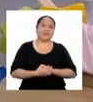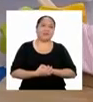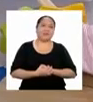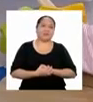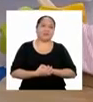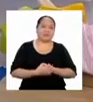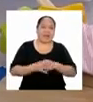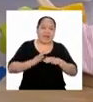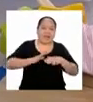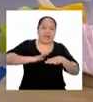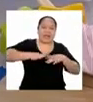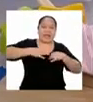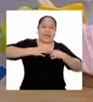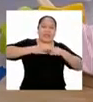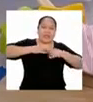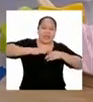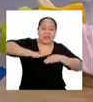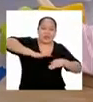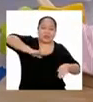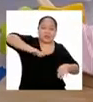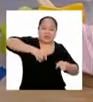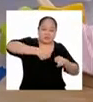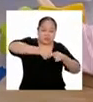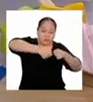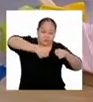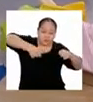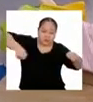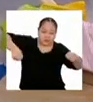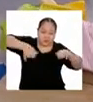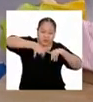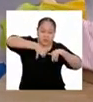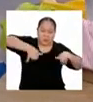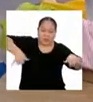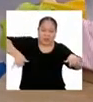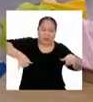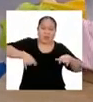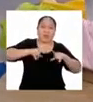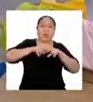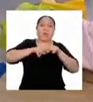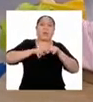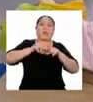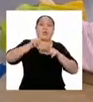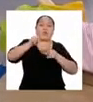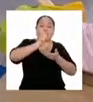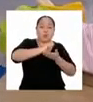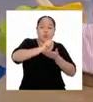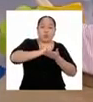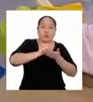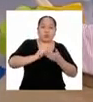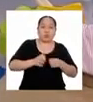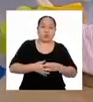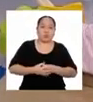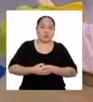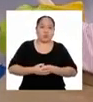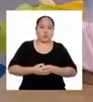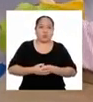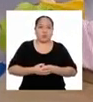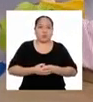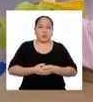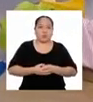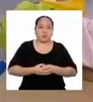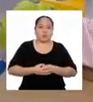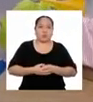Extiende la tela y con la cinta métrica mídela según tus cálculos.